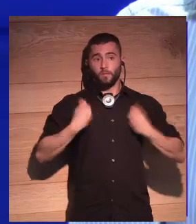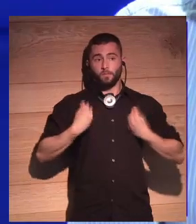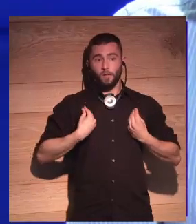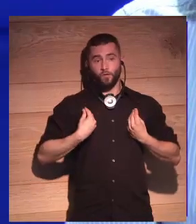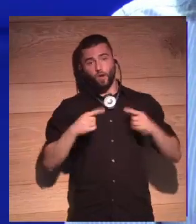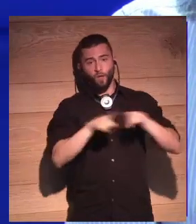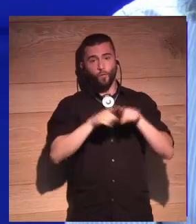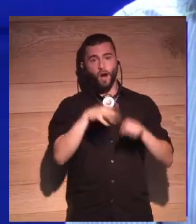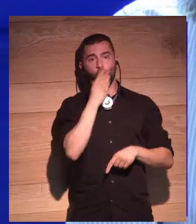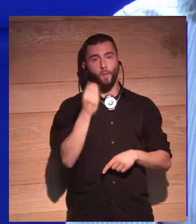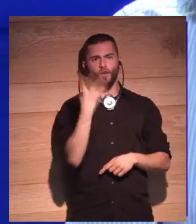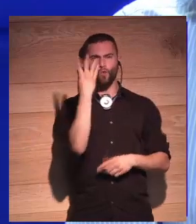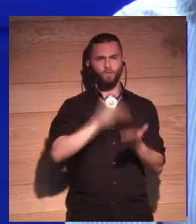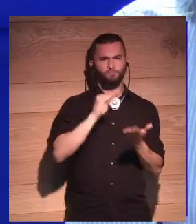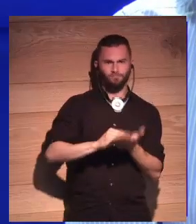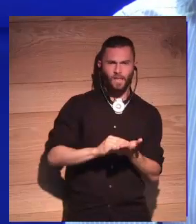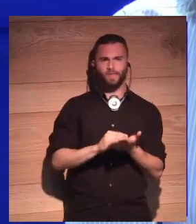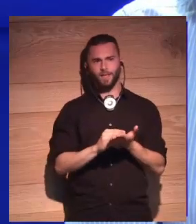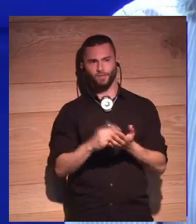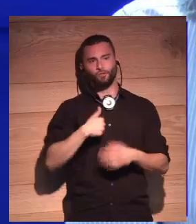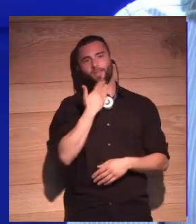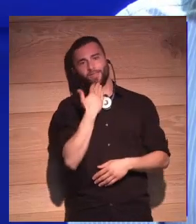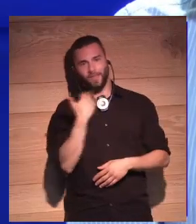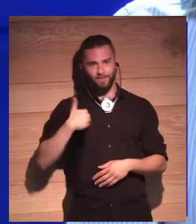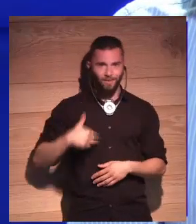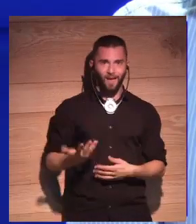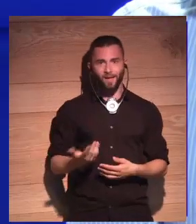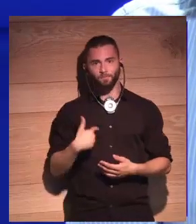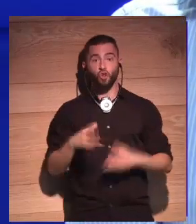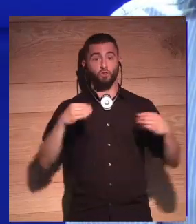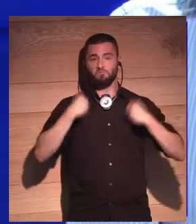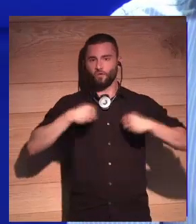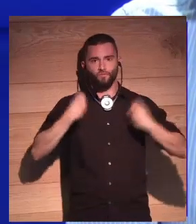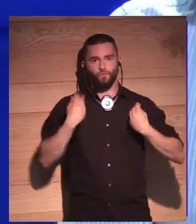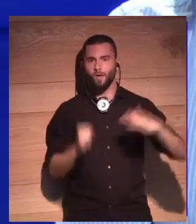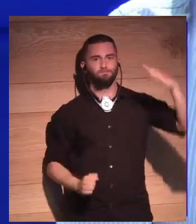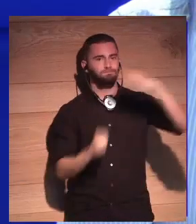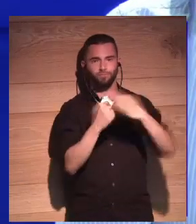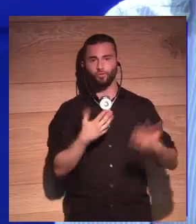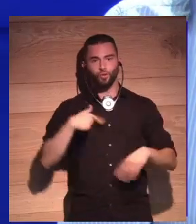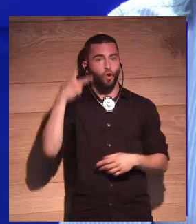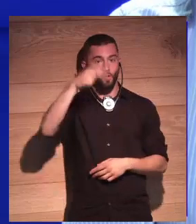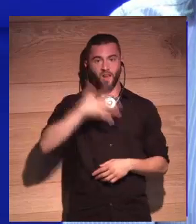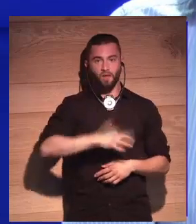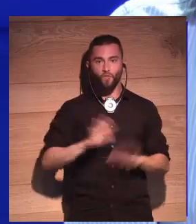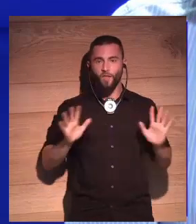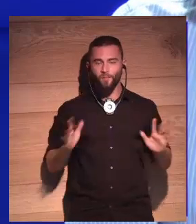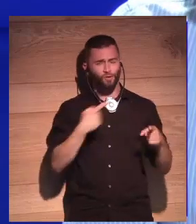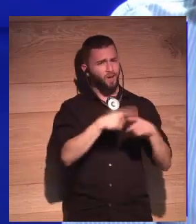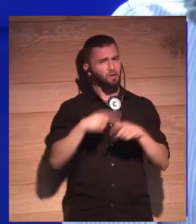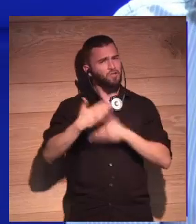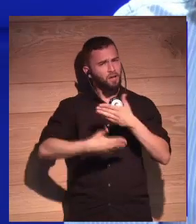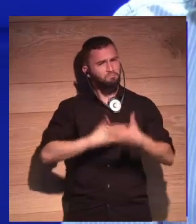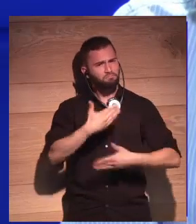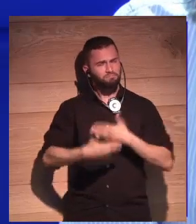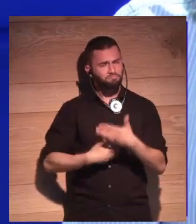juventud. Ya tengo una edad, pero en cualquier caso estoy disfrutando como nunca, ¿no? Me podría haber jubilado, pero tal como van las cosas, creo que esta